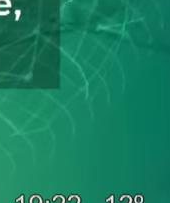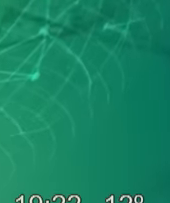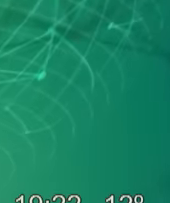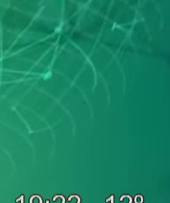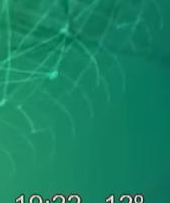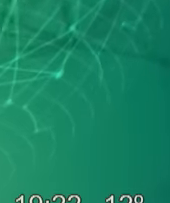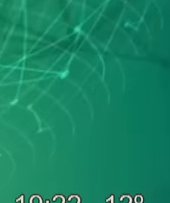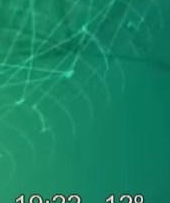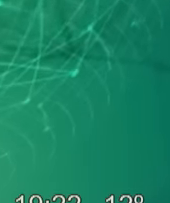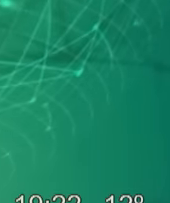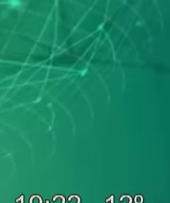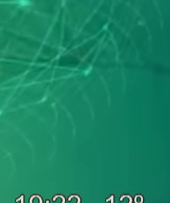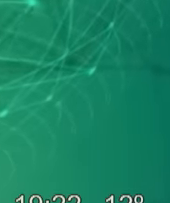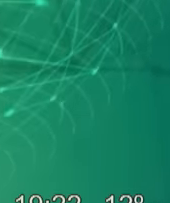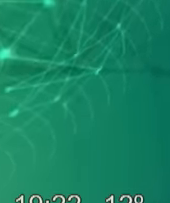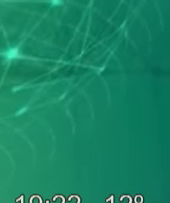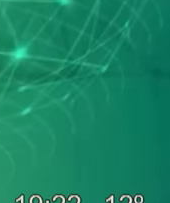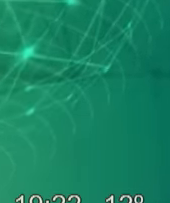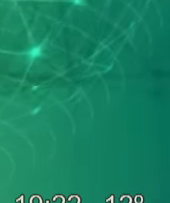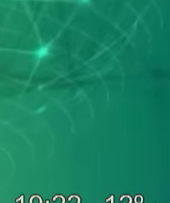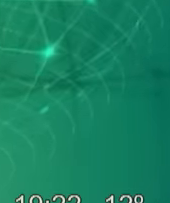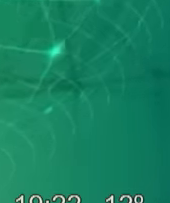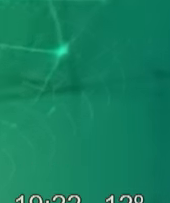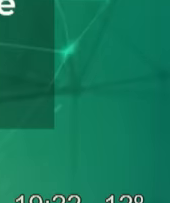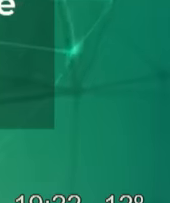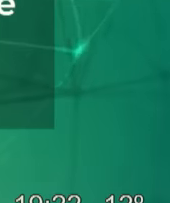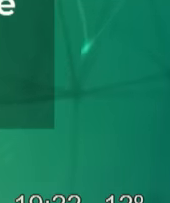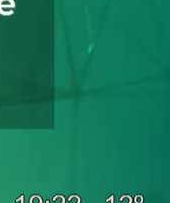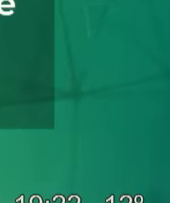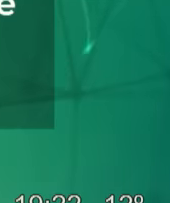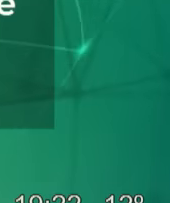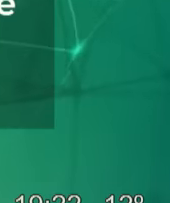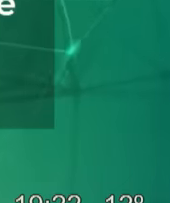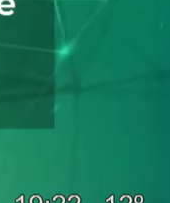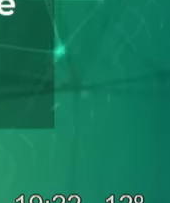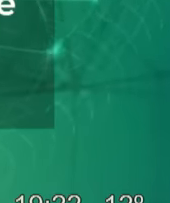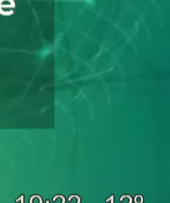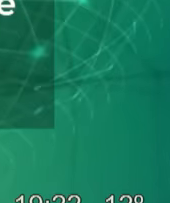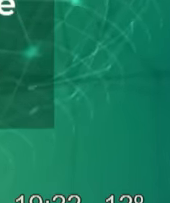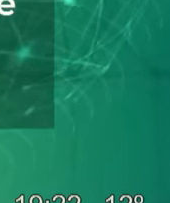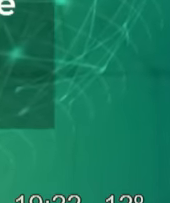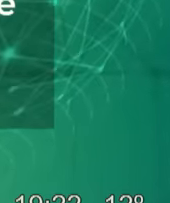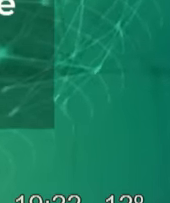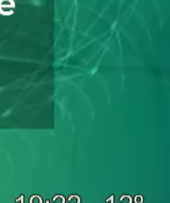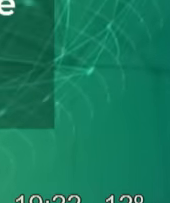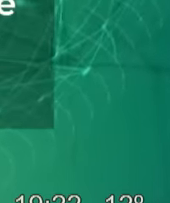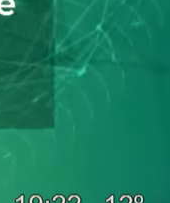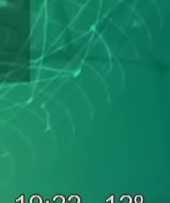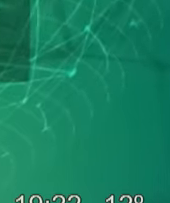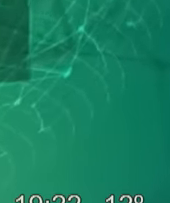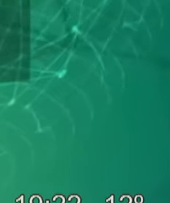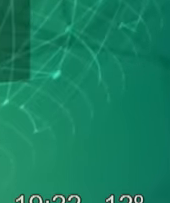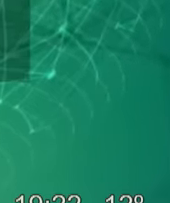helado. Sí, sí. Me di cuenta que es un tarado. Cuando estábamos hablando de justamente de que la interpelación ni siquiera mencionaron